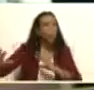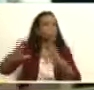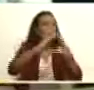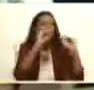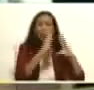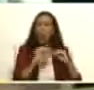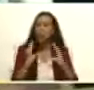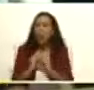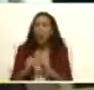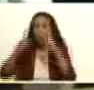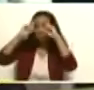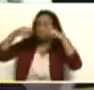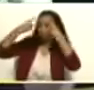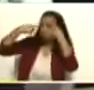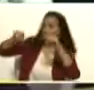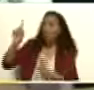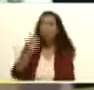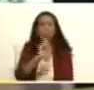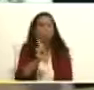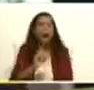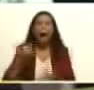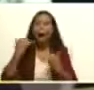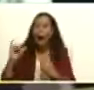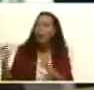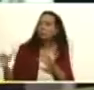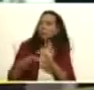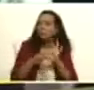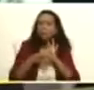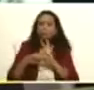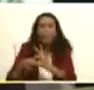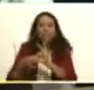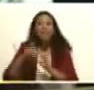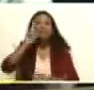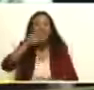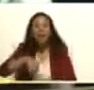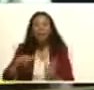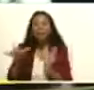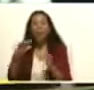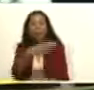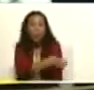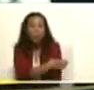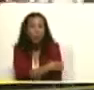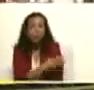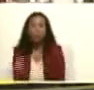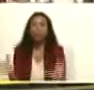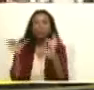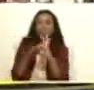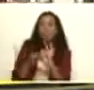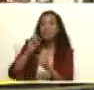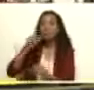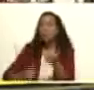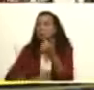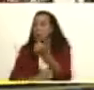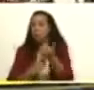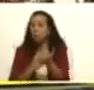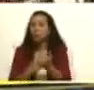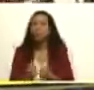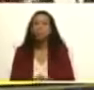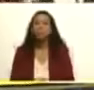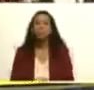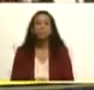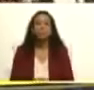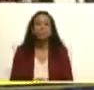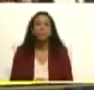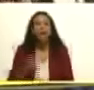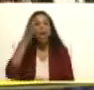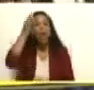todas. Incluso de los compañeros y compañeras de otros partidos de la oposición. Bueno,